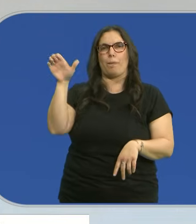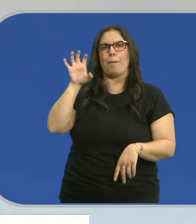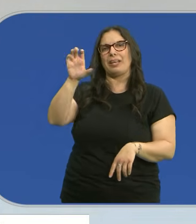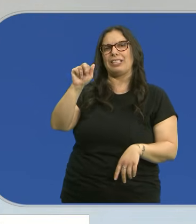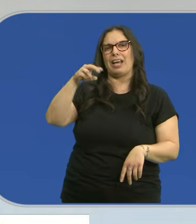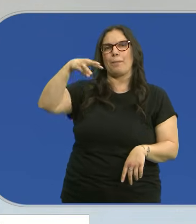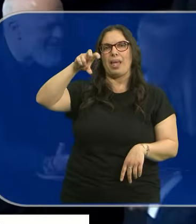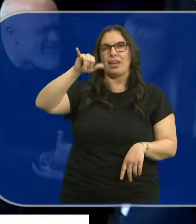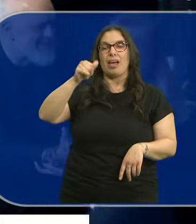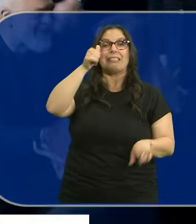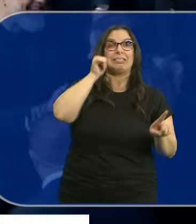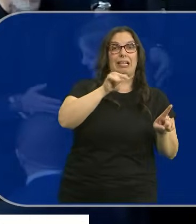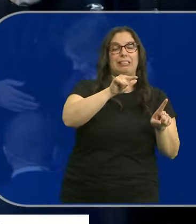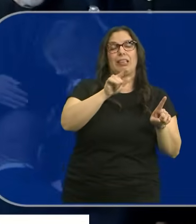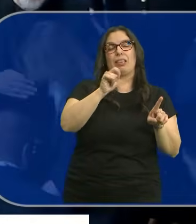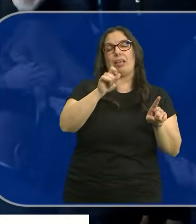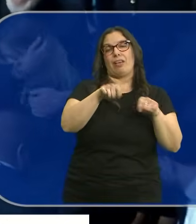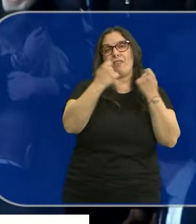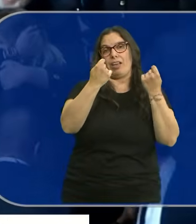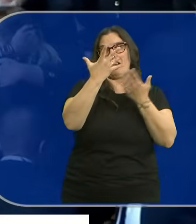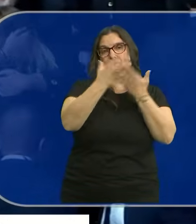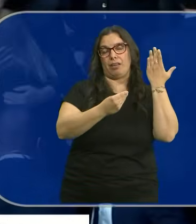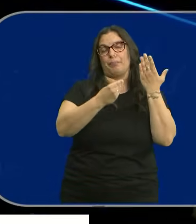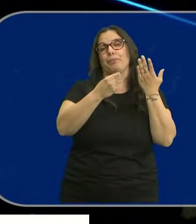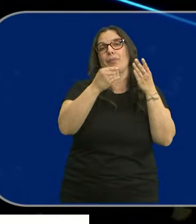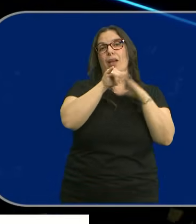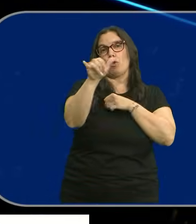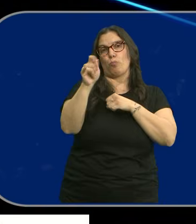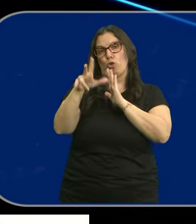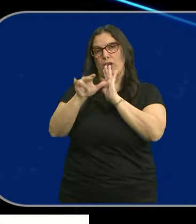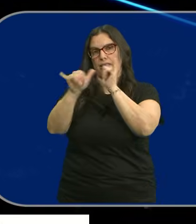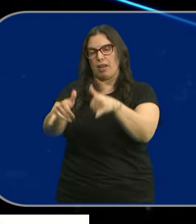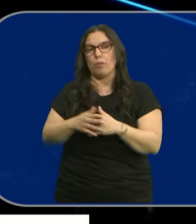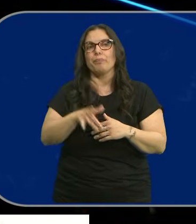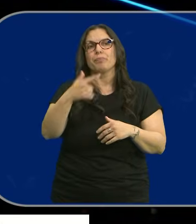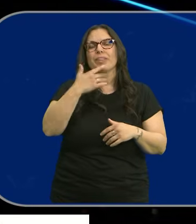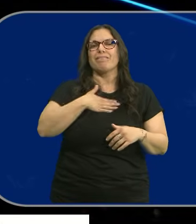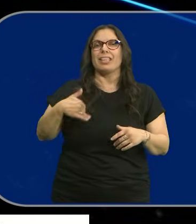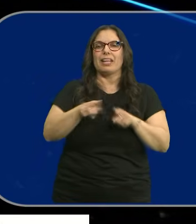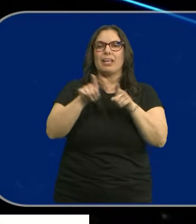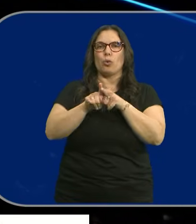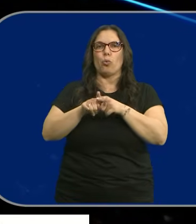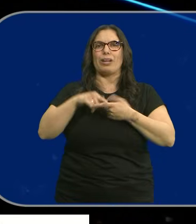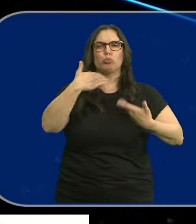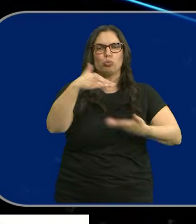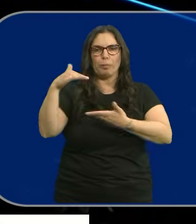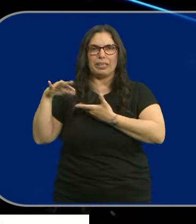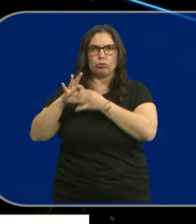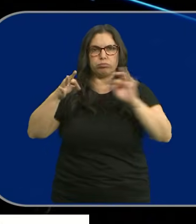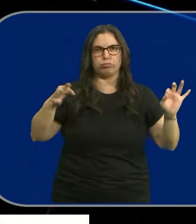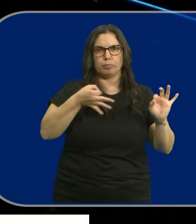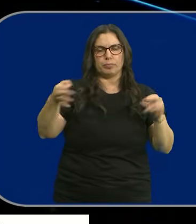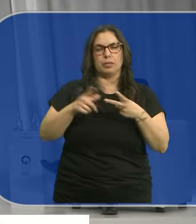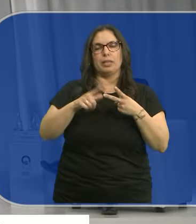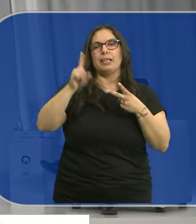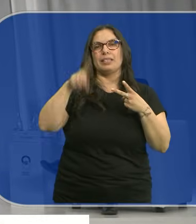con retraso por una avería en el avión. En este encuentro, la Comisión Europea ha abogado por asegurar las cadenas de suministros, avanzar en la